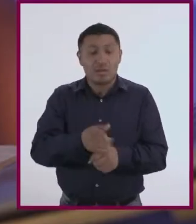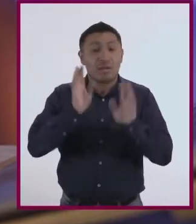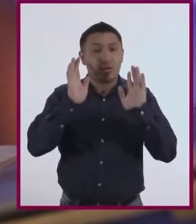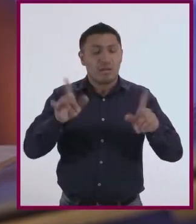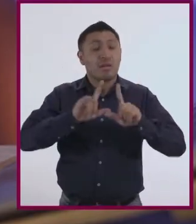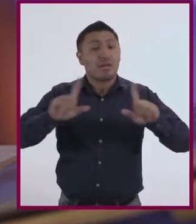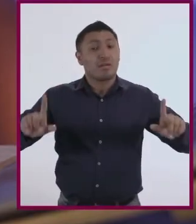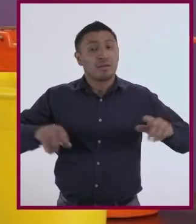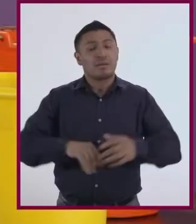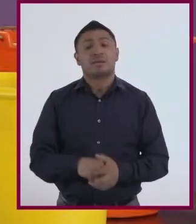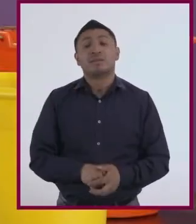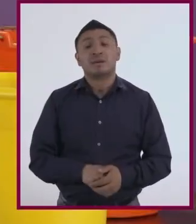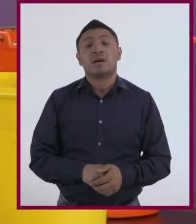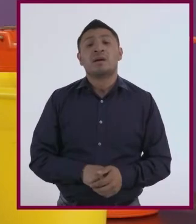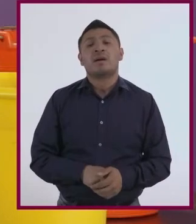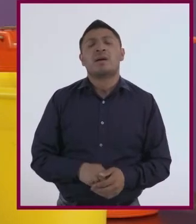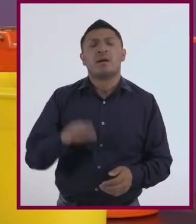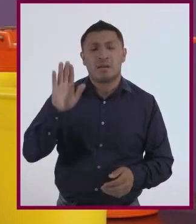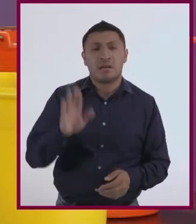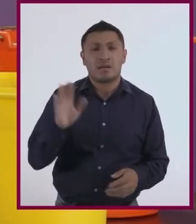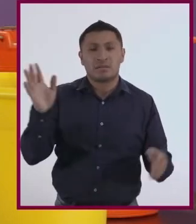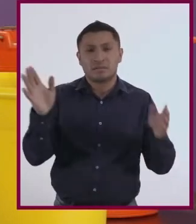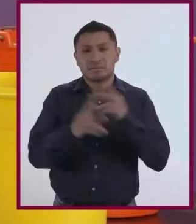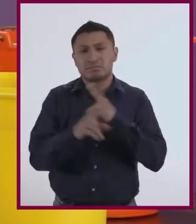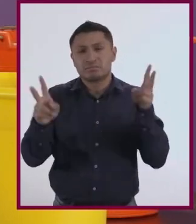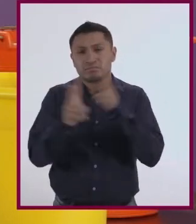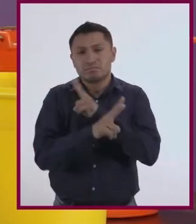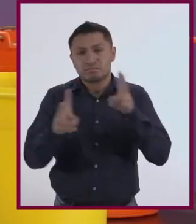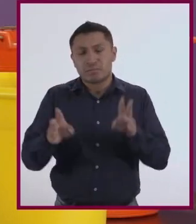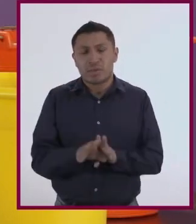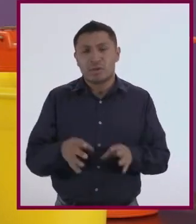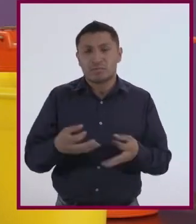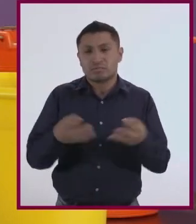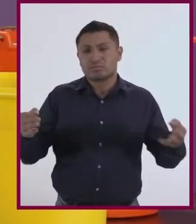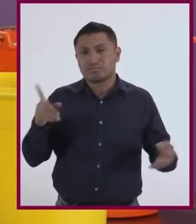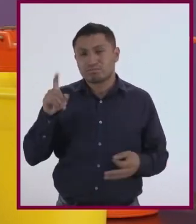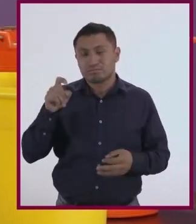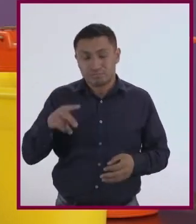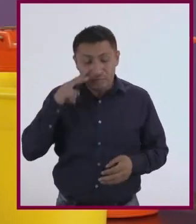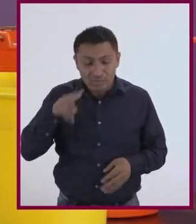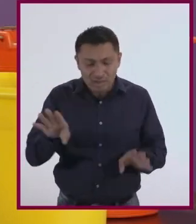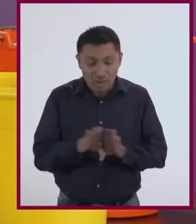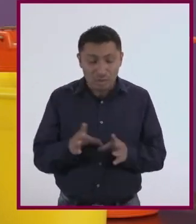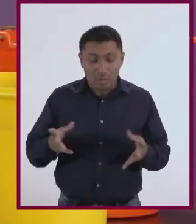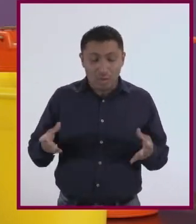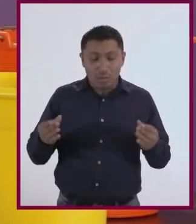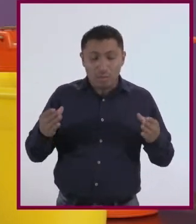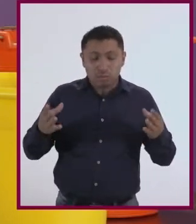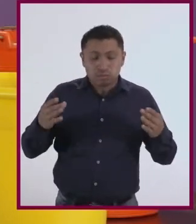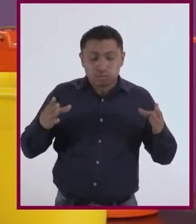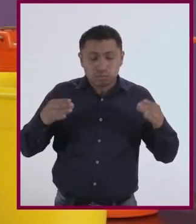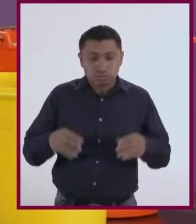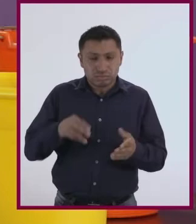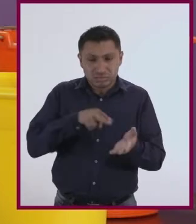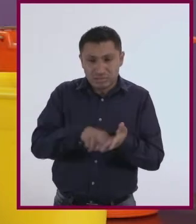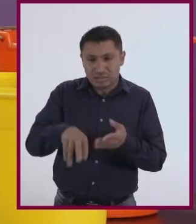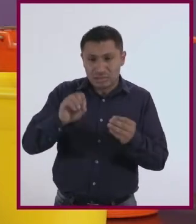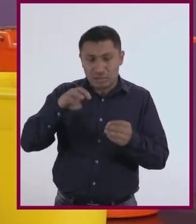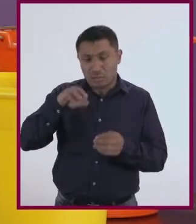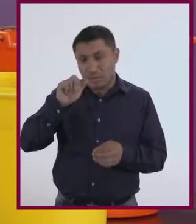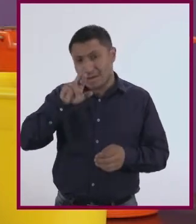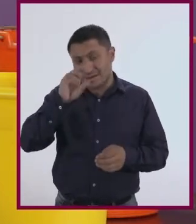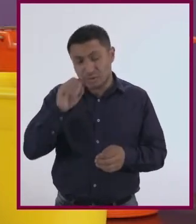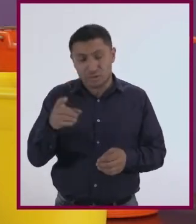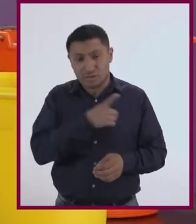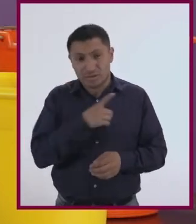composta ya está lista? Debe parecer y oler a tierra mojada y su aspecto es como de tierra esponjosa negra o marrón. Se debe sentir fresca